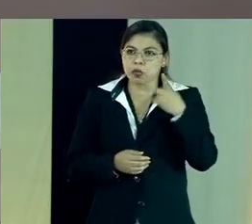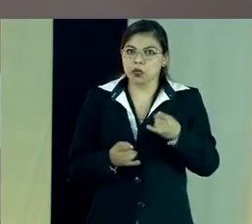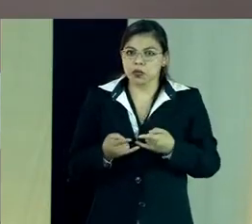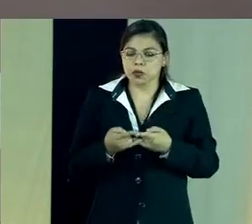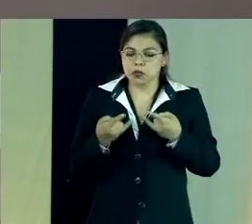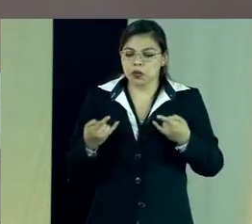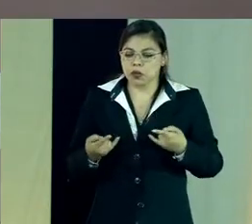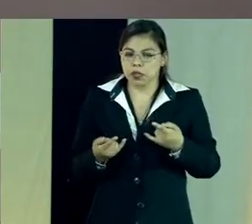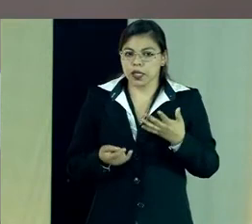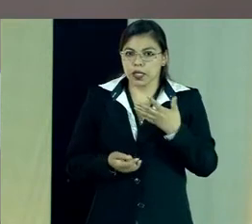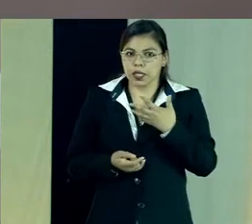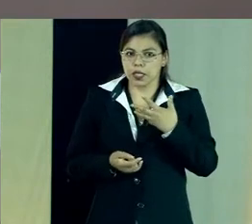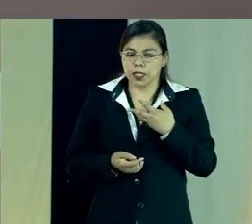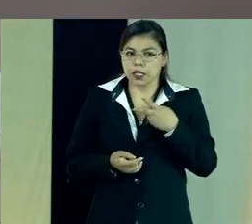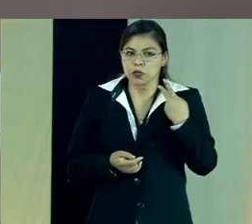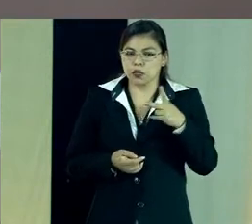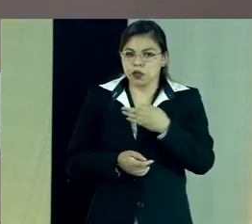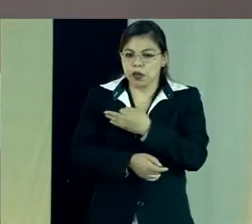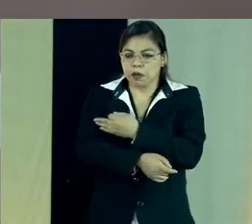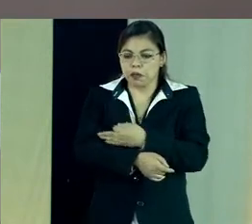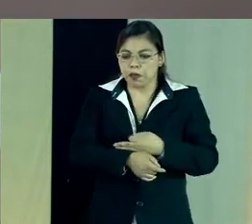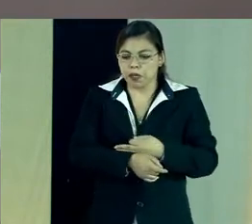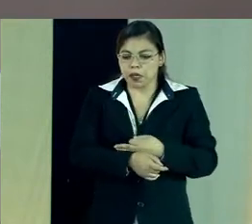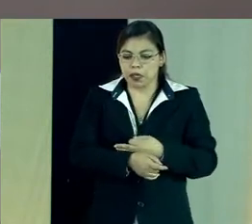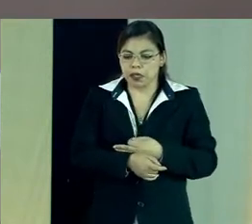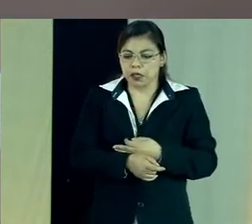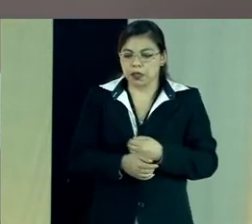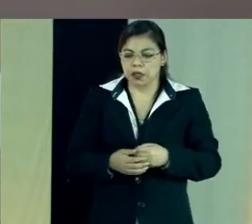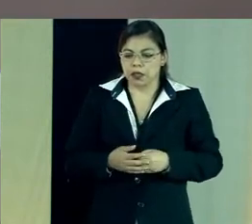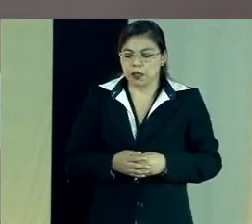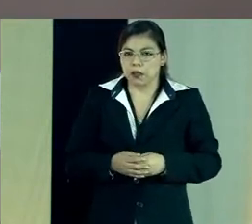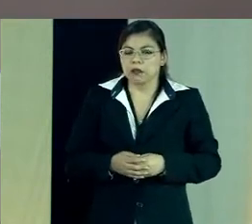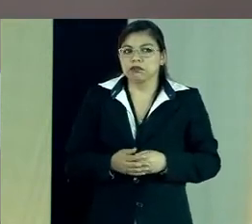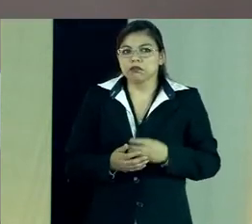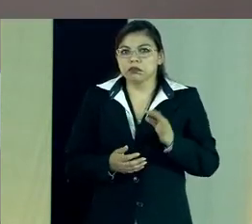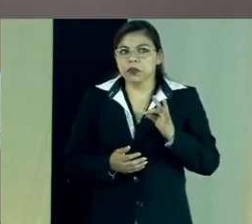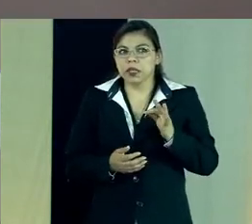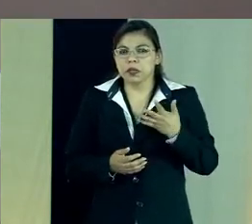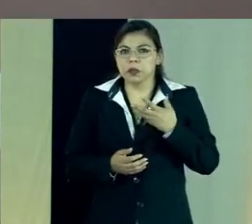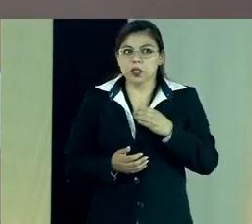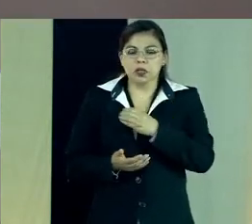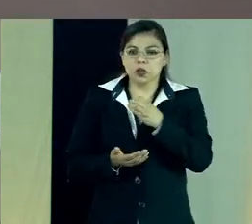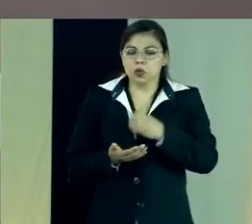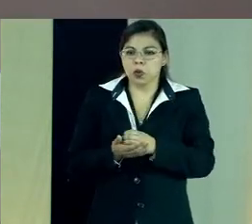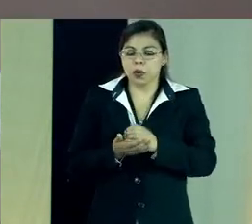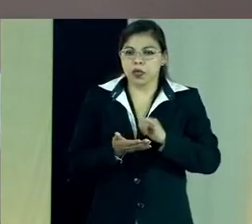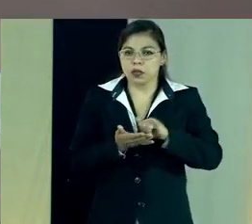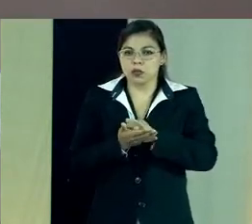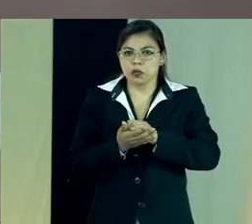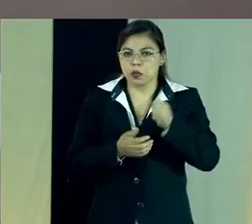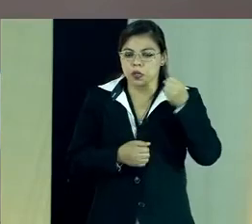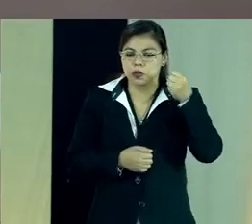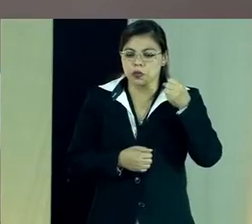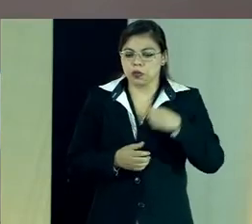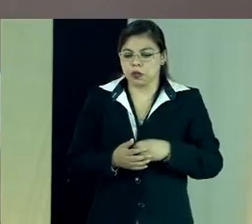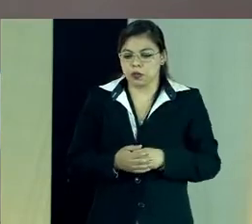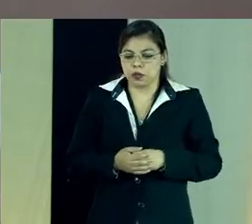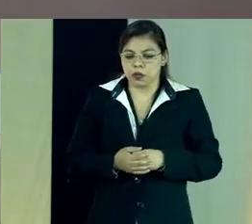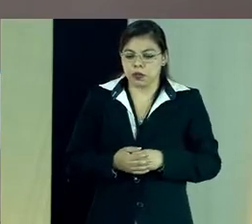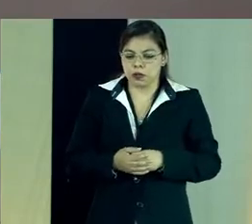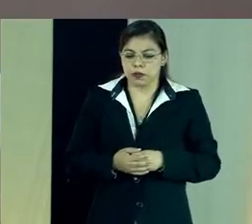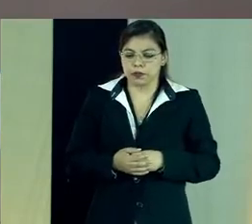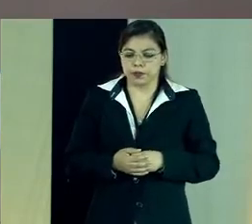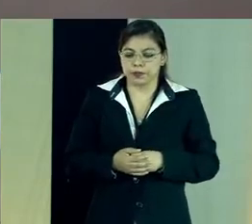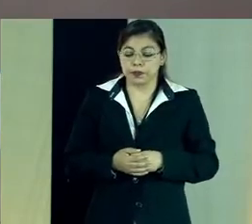que había llevado a su familia de la india al caribe y luego a la ciudad de nueva york el